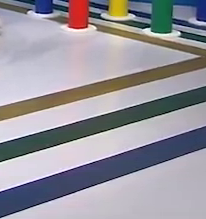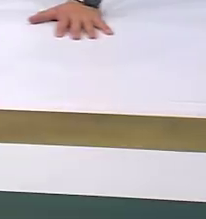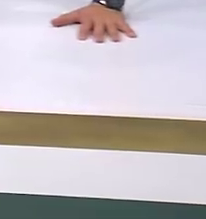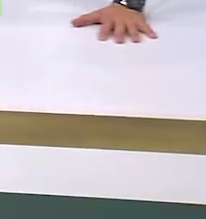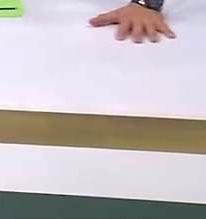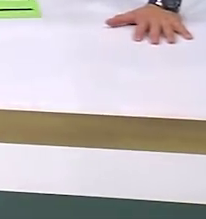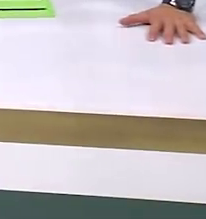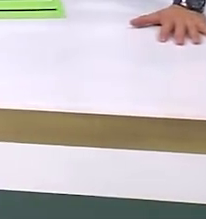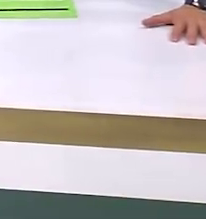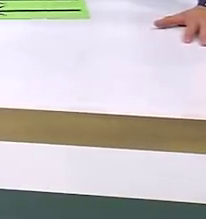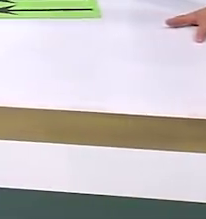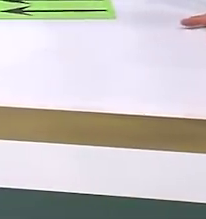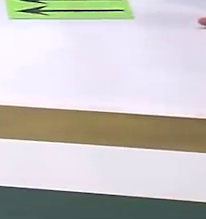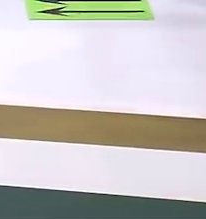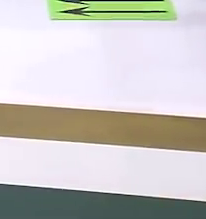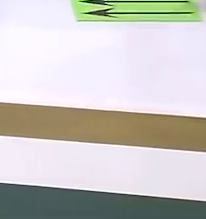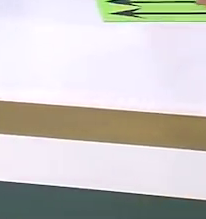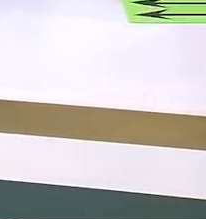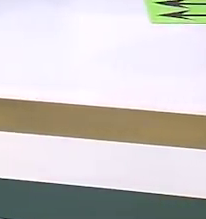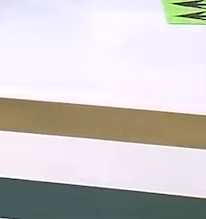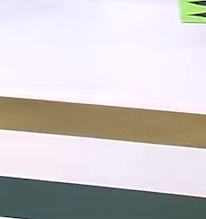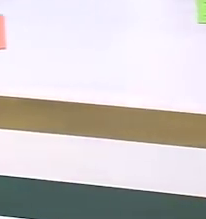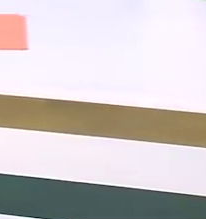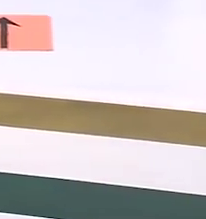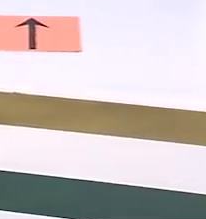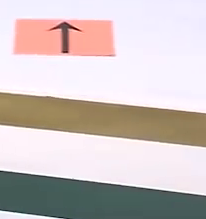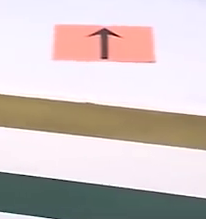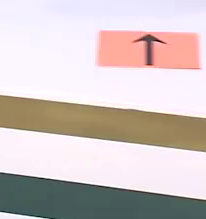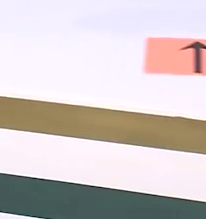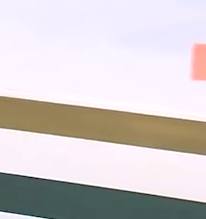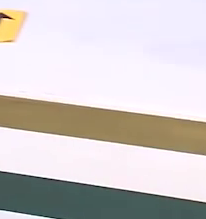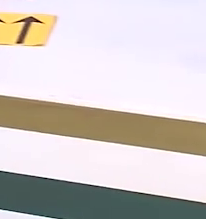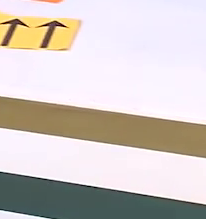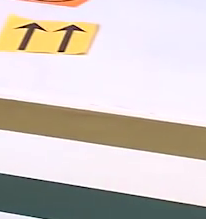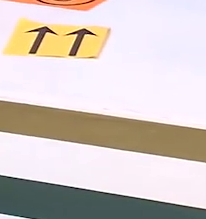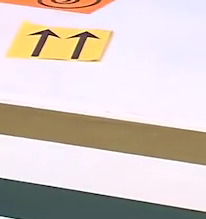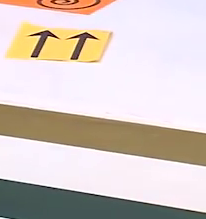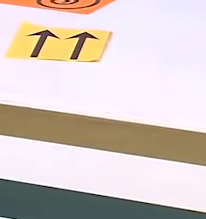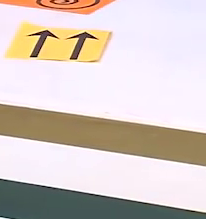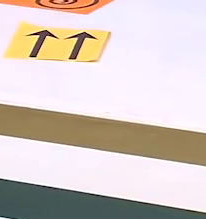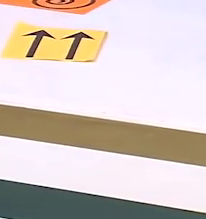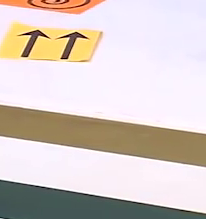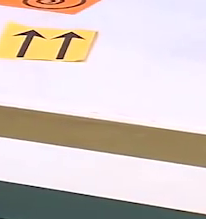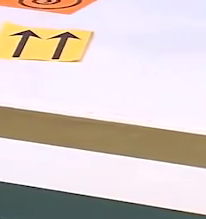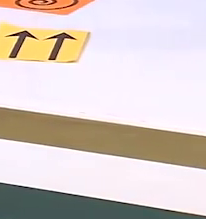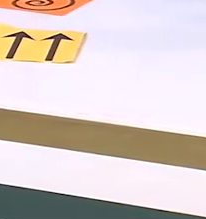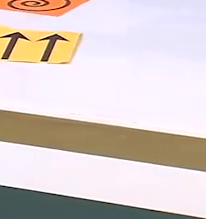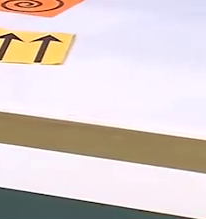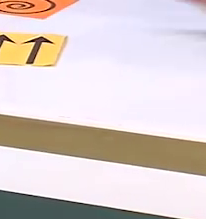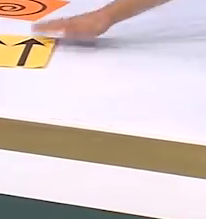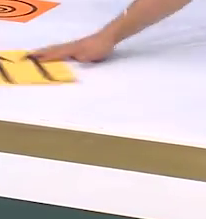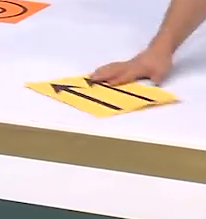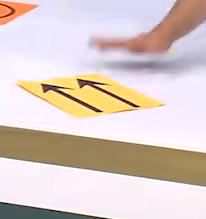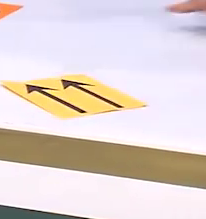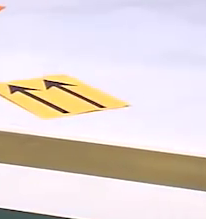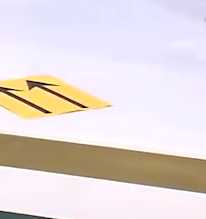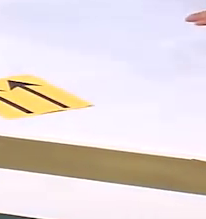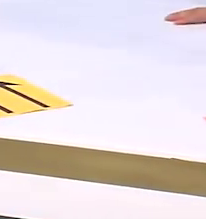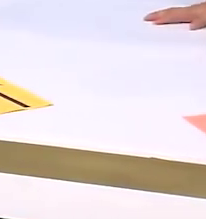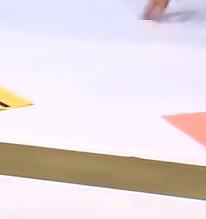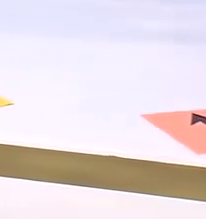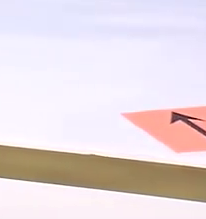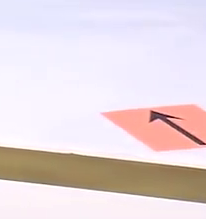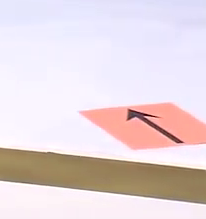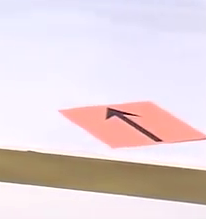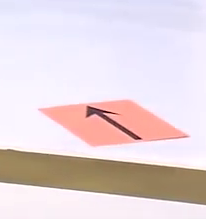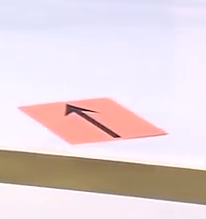lugar o de posición. A ver, ahora sí. Y esta para acá. Rápidamente cambia tus flechas en